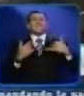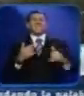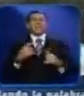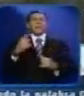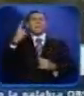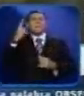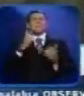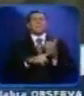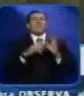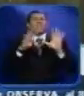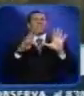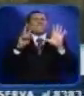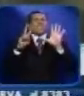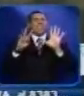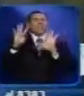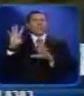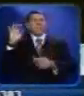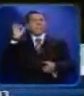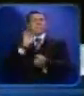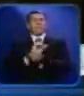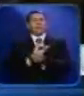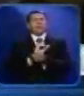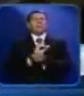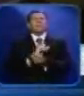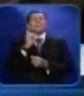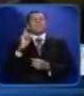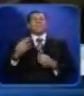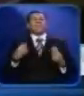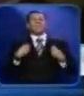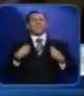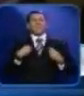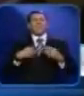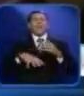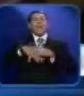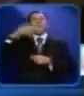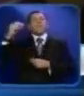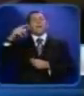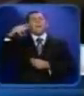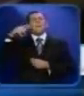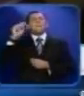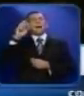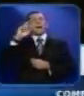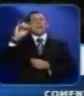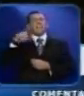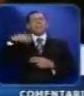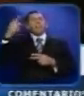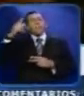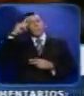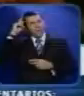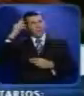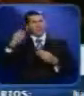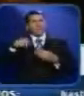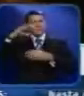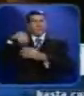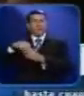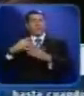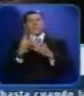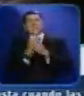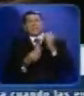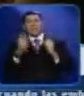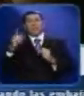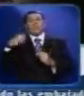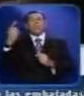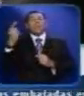en un concierto en La Plata, fue detenida, por lo cual tuvo que vivir en el exilio en París y luego en Madrid. Pero en 1982